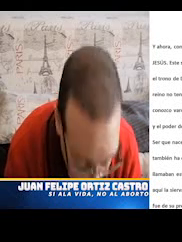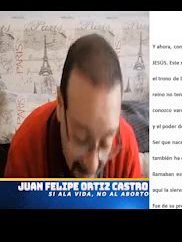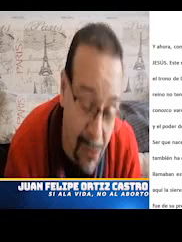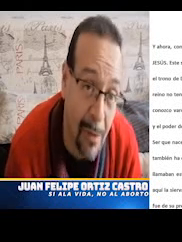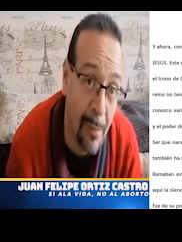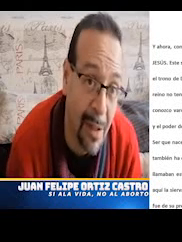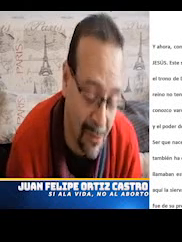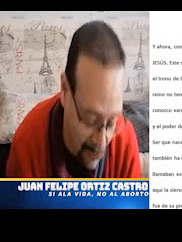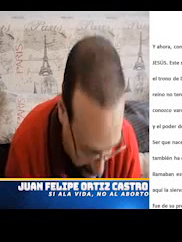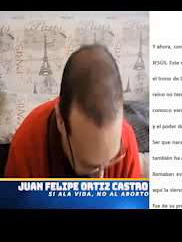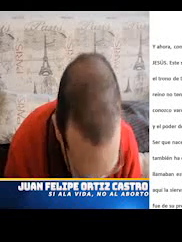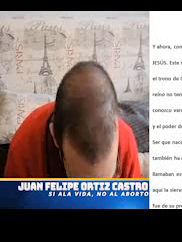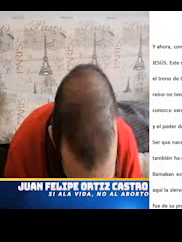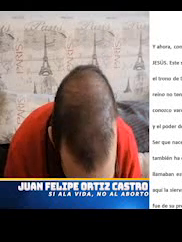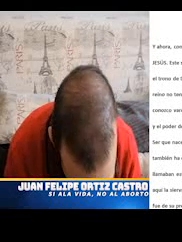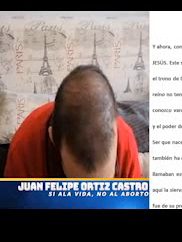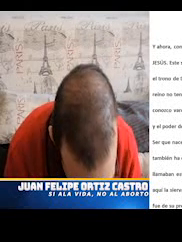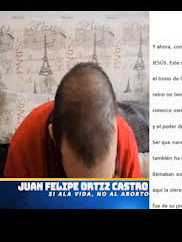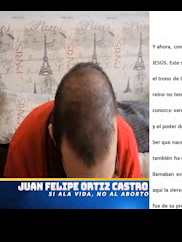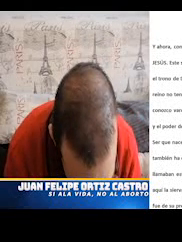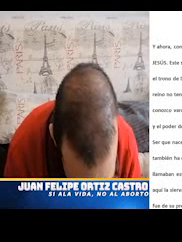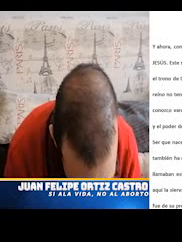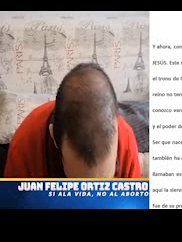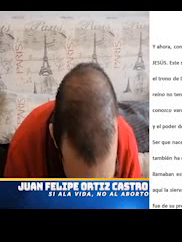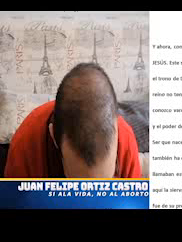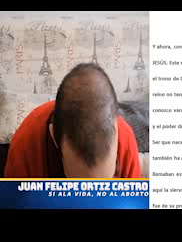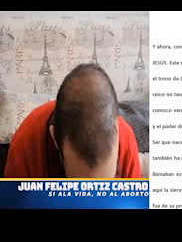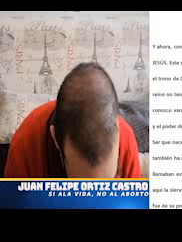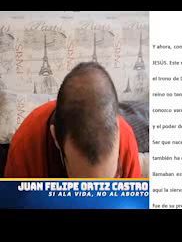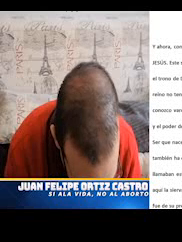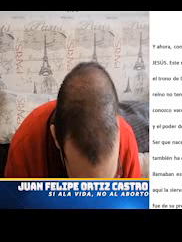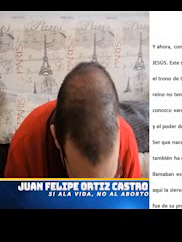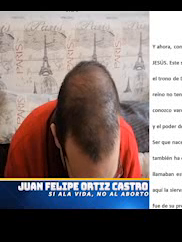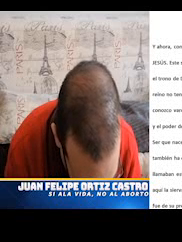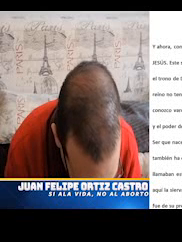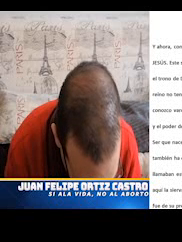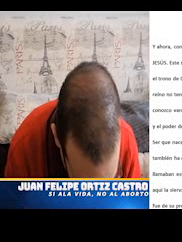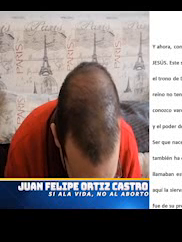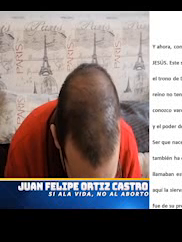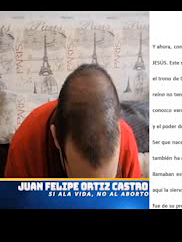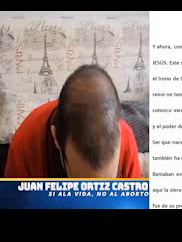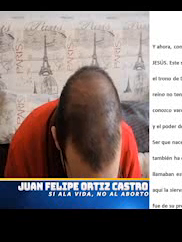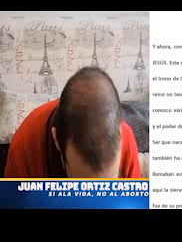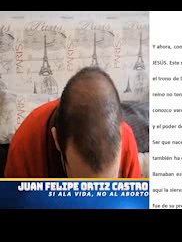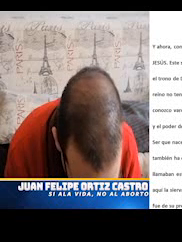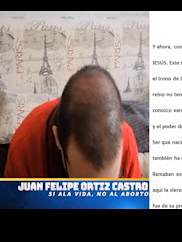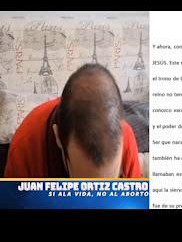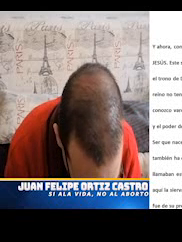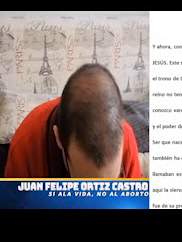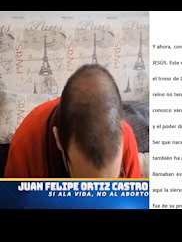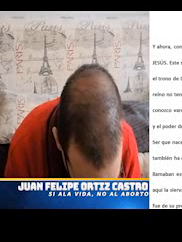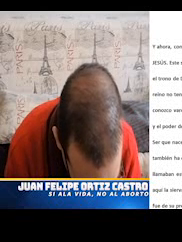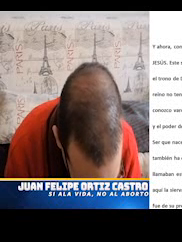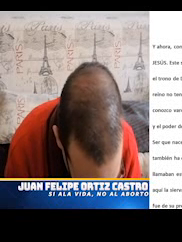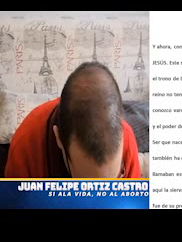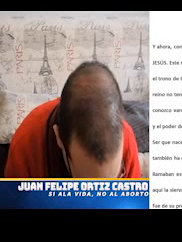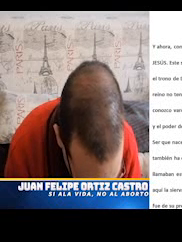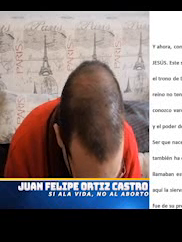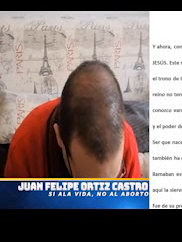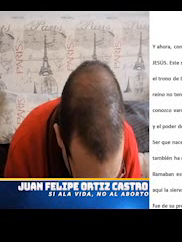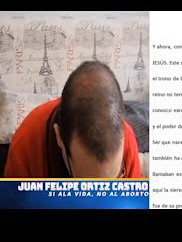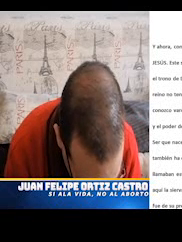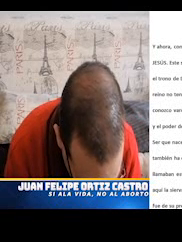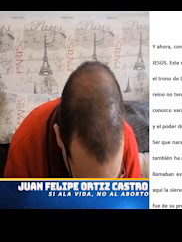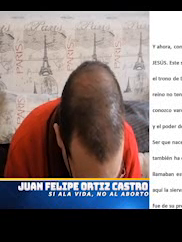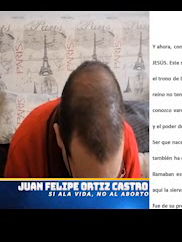y llamarás su nombre Jesús. Este será grande y será llamado Hijo del Altísimo. Y el Señor Dios